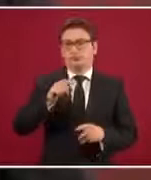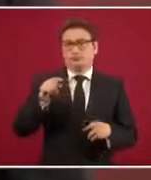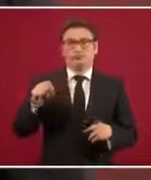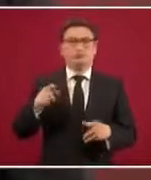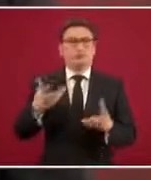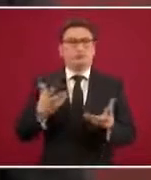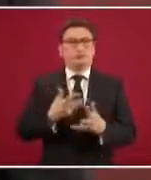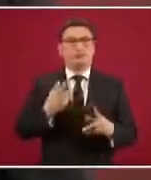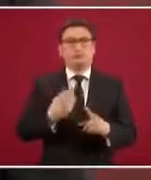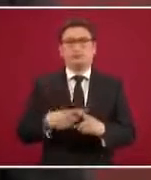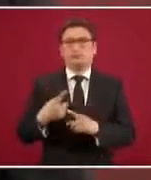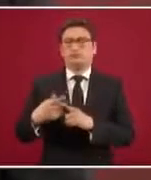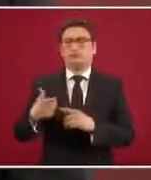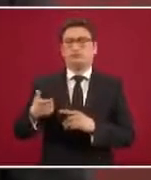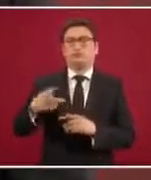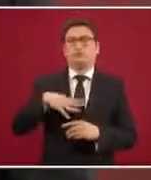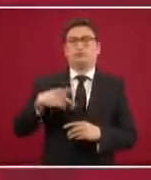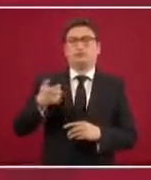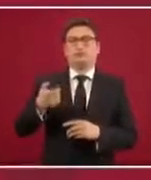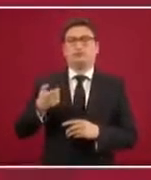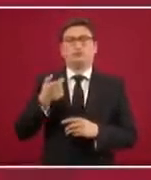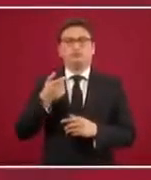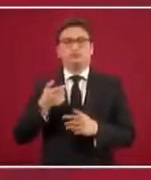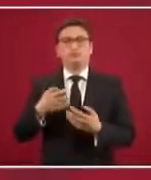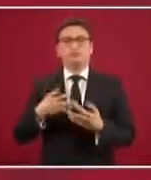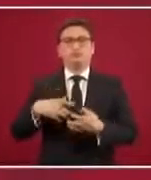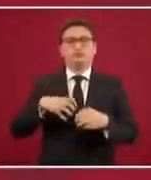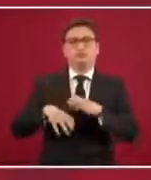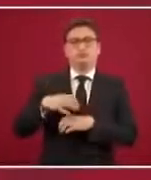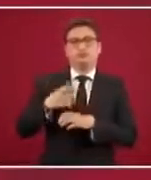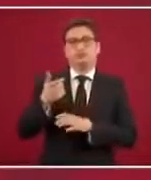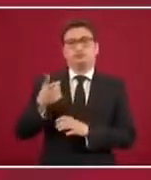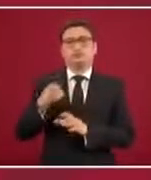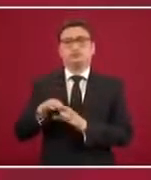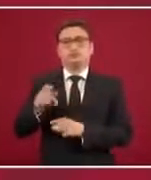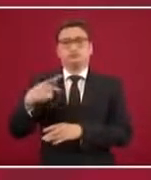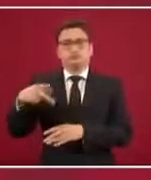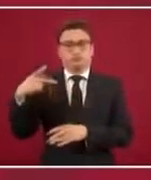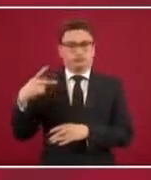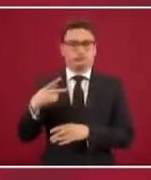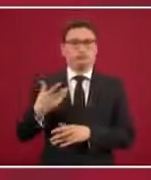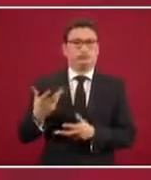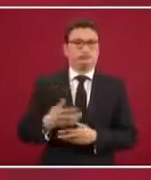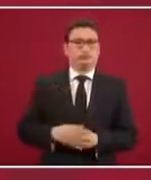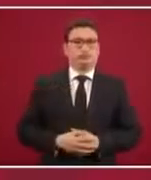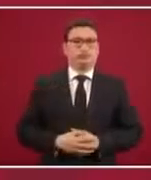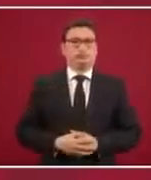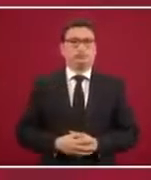acciones o de fondos